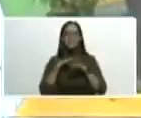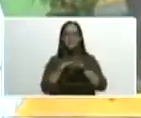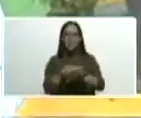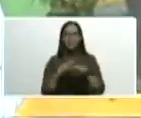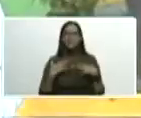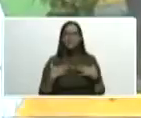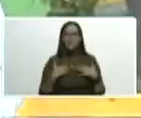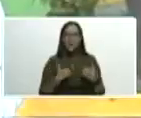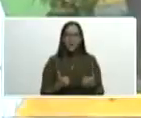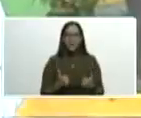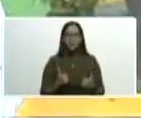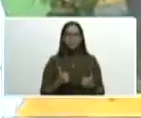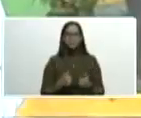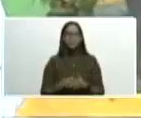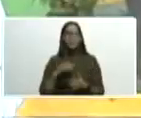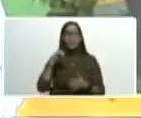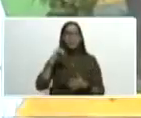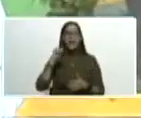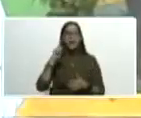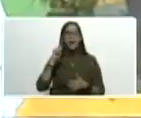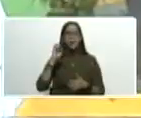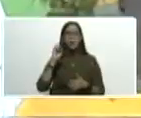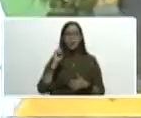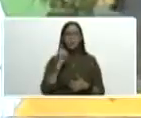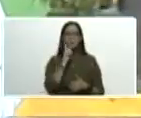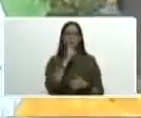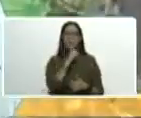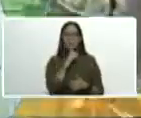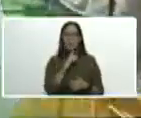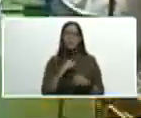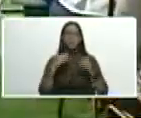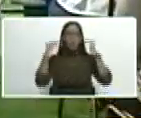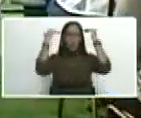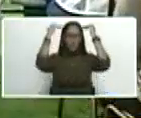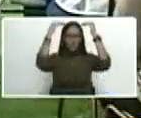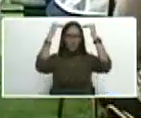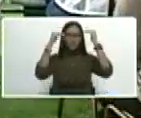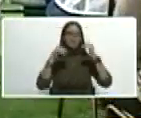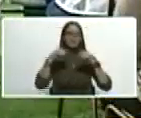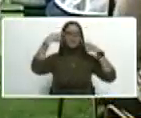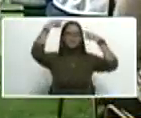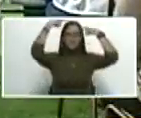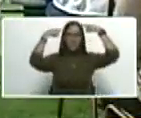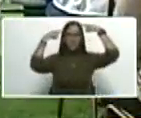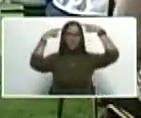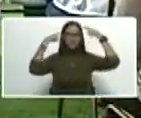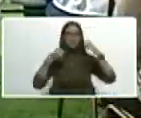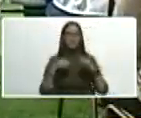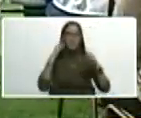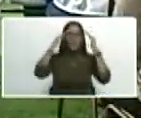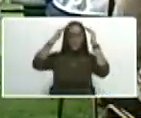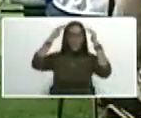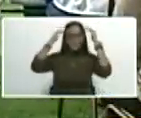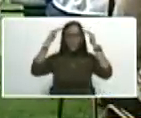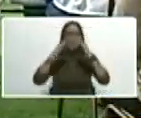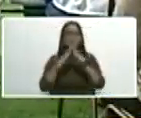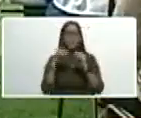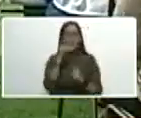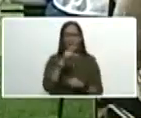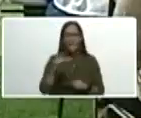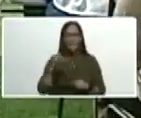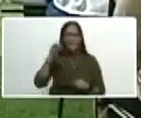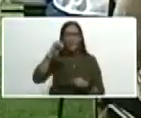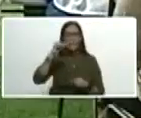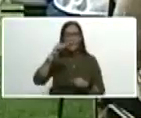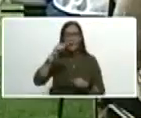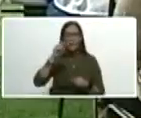Salud de Macuto, que lleva el nombre del comandante Hugo Chávez. Mi saludo a toda la gente de Macuto. Está